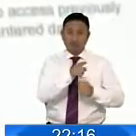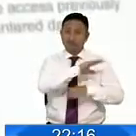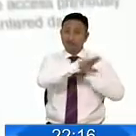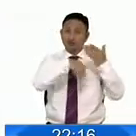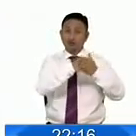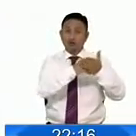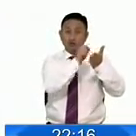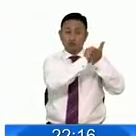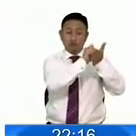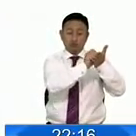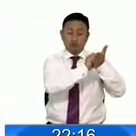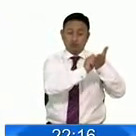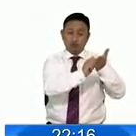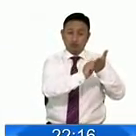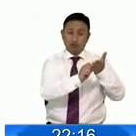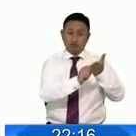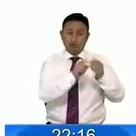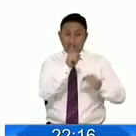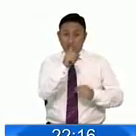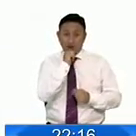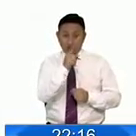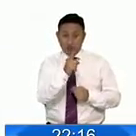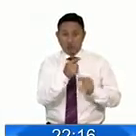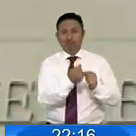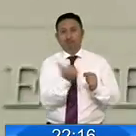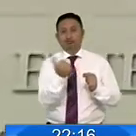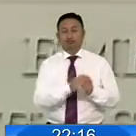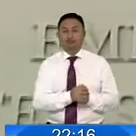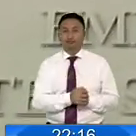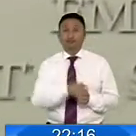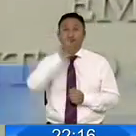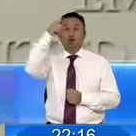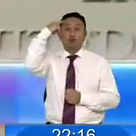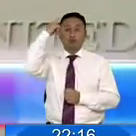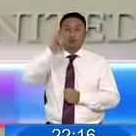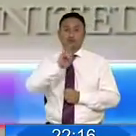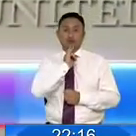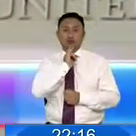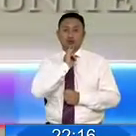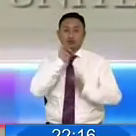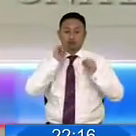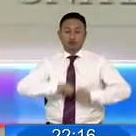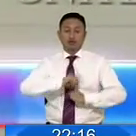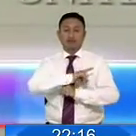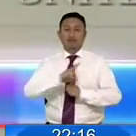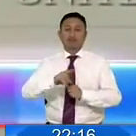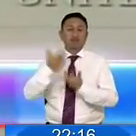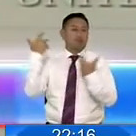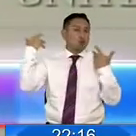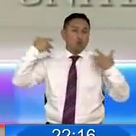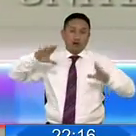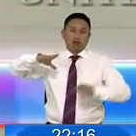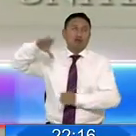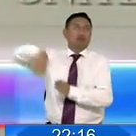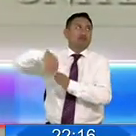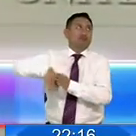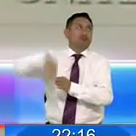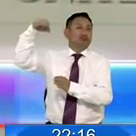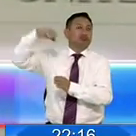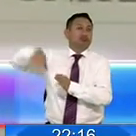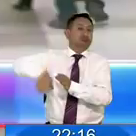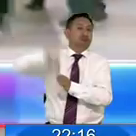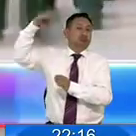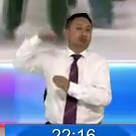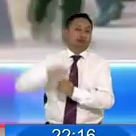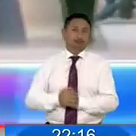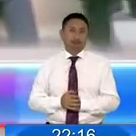los campos o será descalificado. El gobierno de Estados Unidos realizará un sorteo al azar entre las solicitudes calificadas.